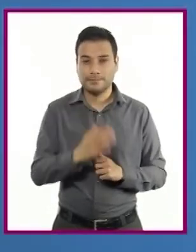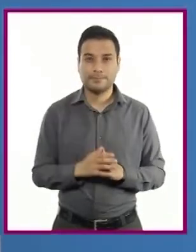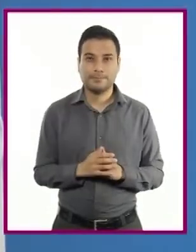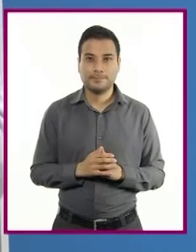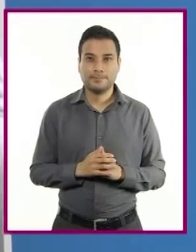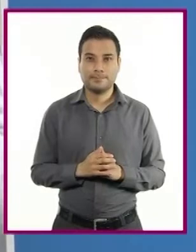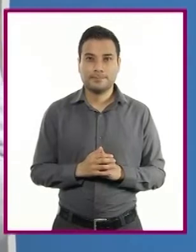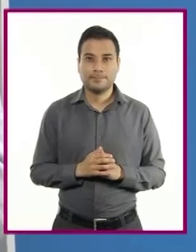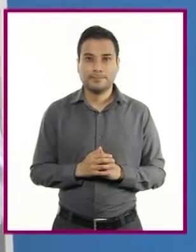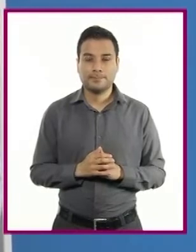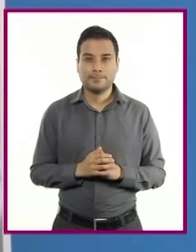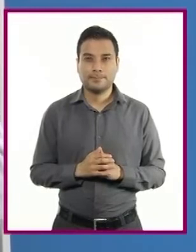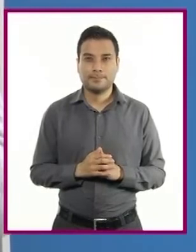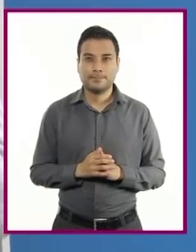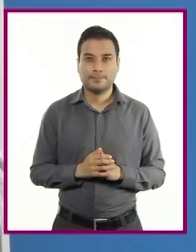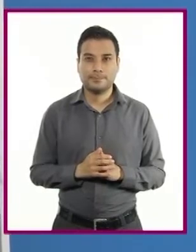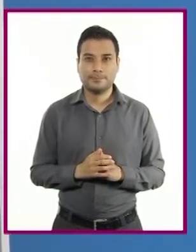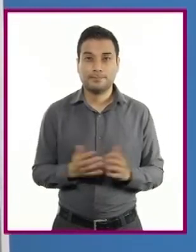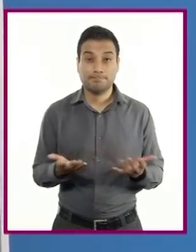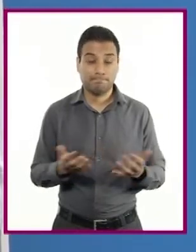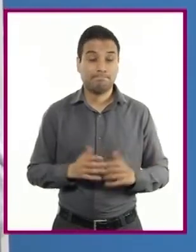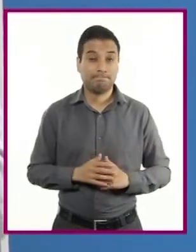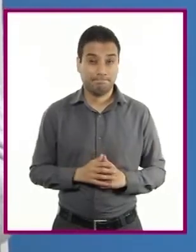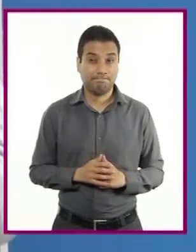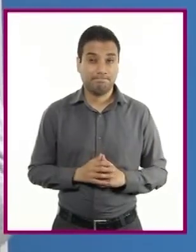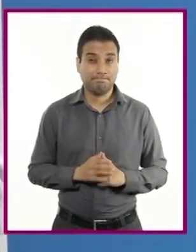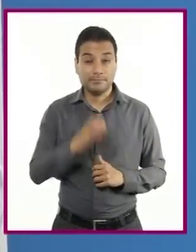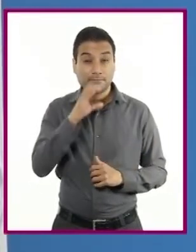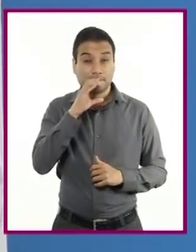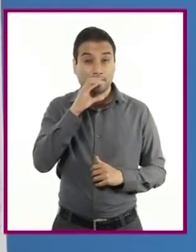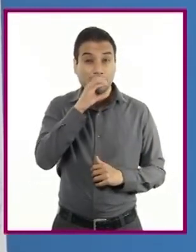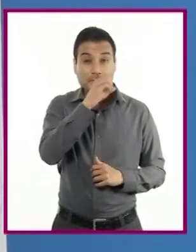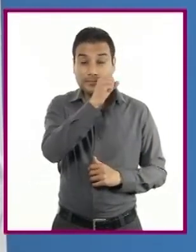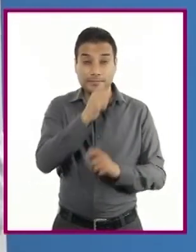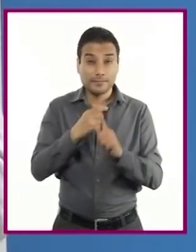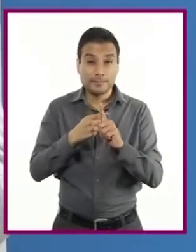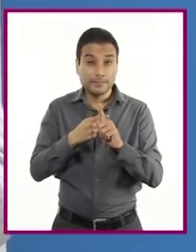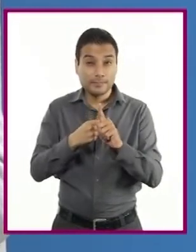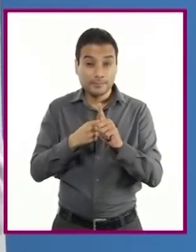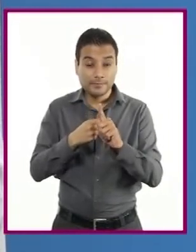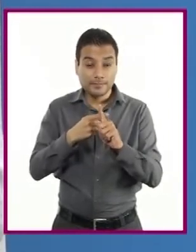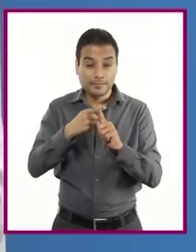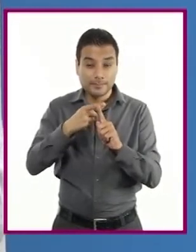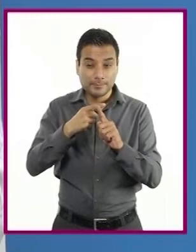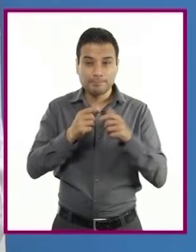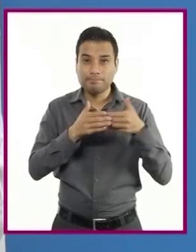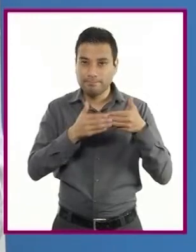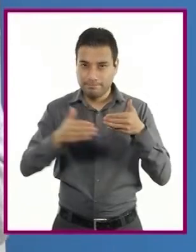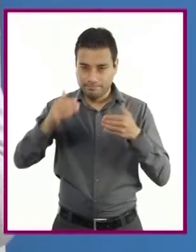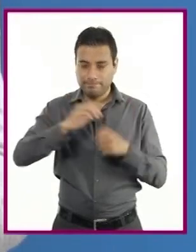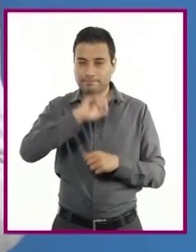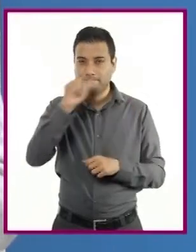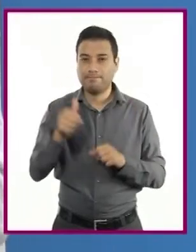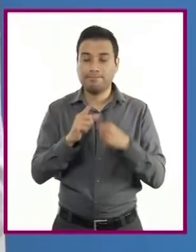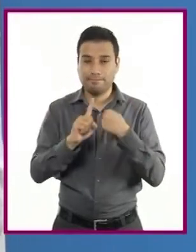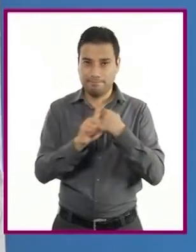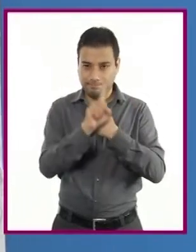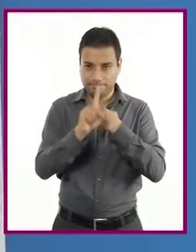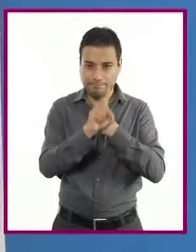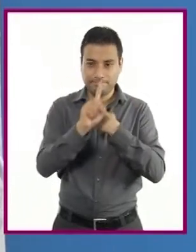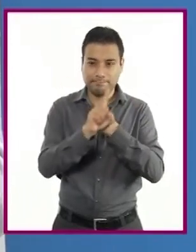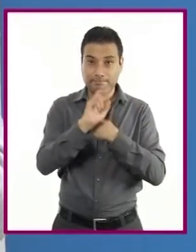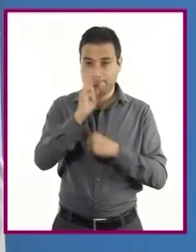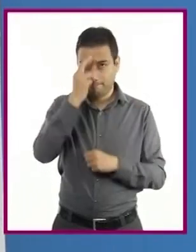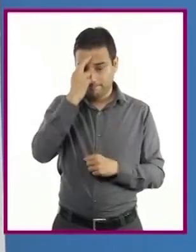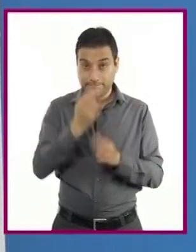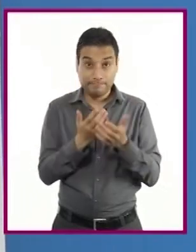los efectos o consecuencias del cambio climático y el calentamiento global afectan de igual forma. Recordemos que